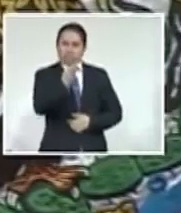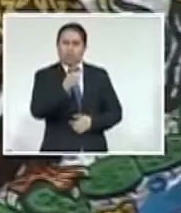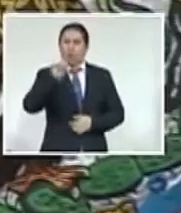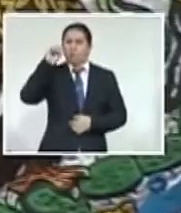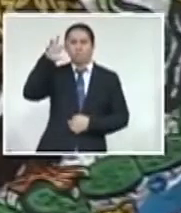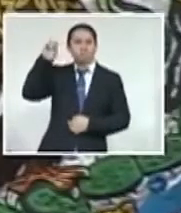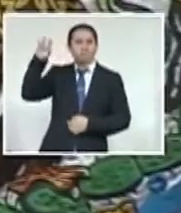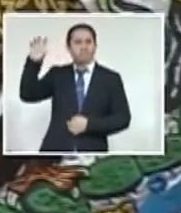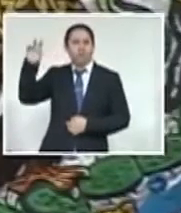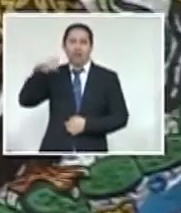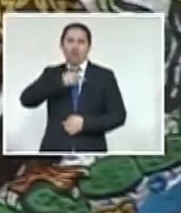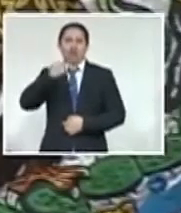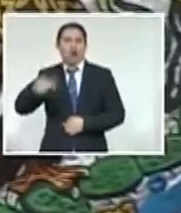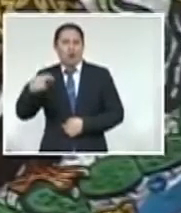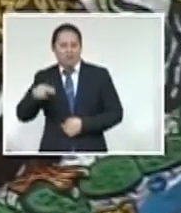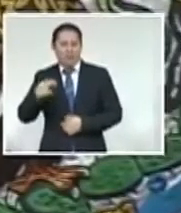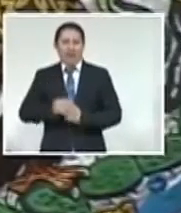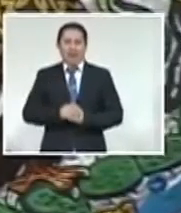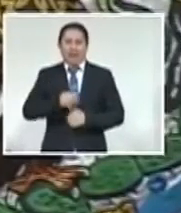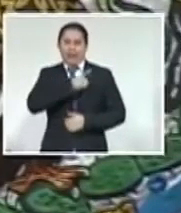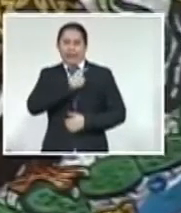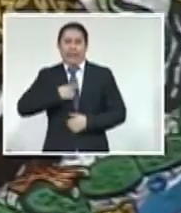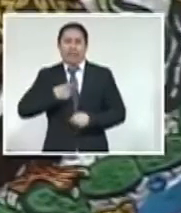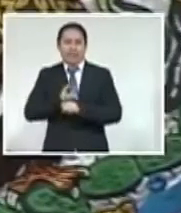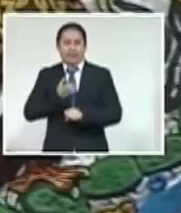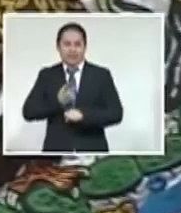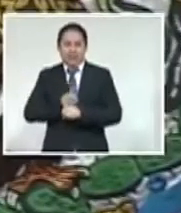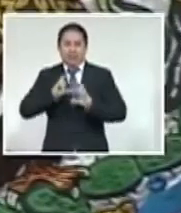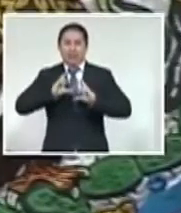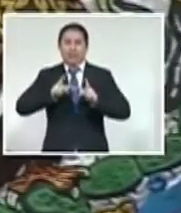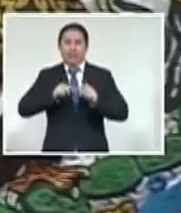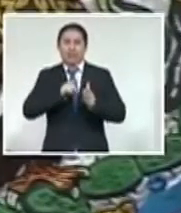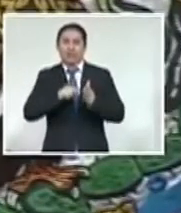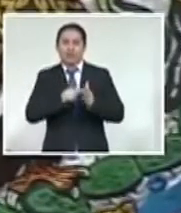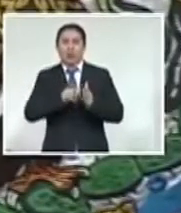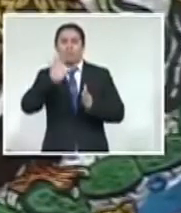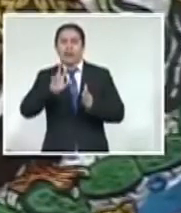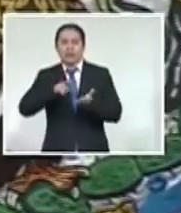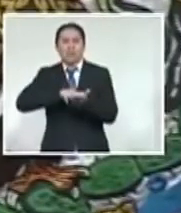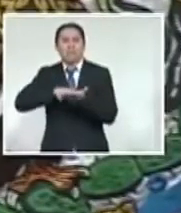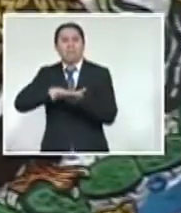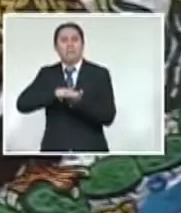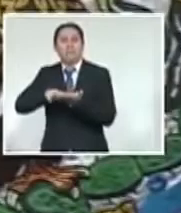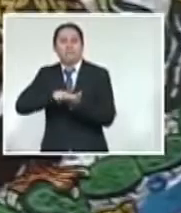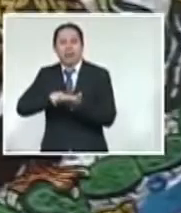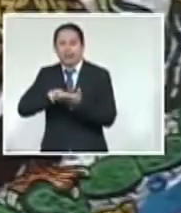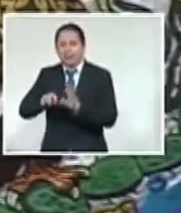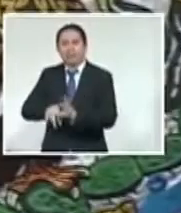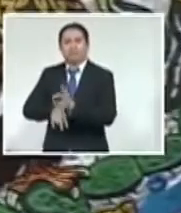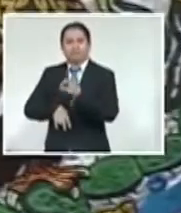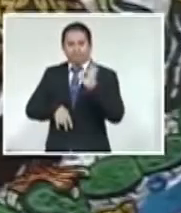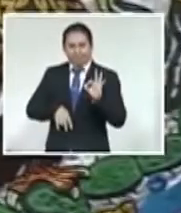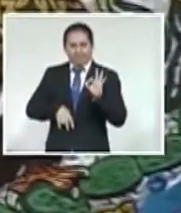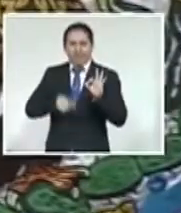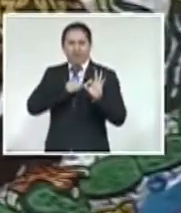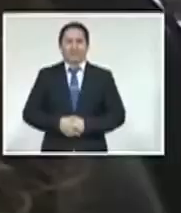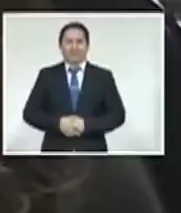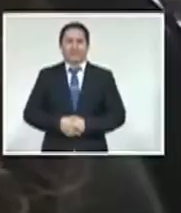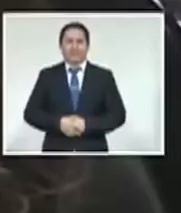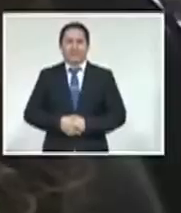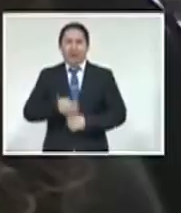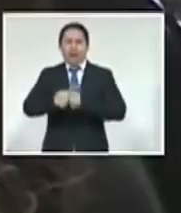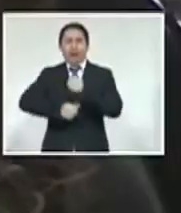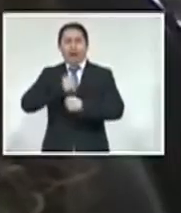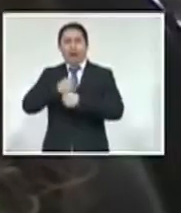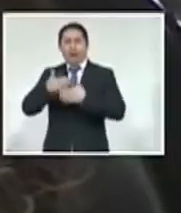de alertas de deudas estatales, Chiapas se encuentra en color verde, clasificada como deuda sostenible.